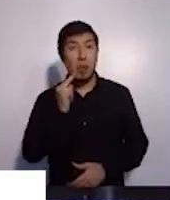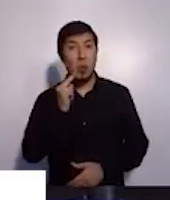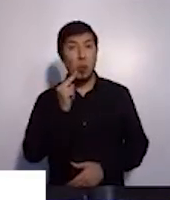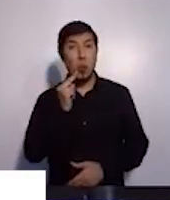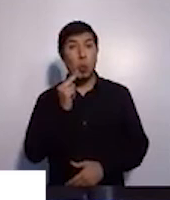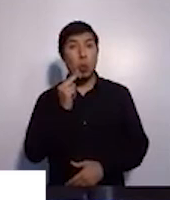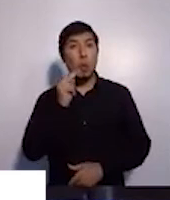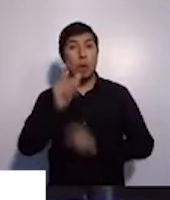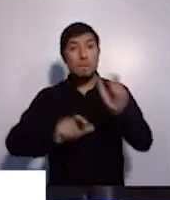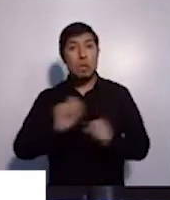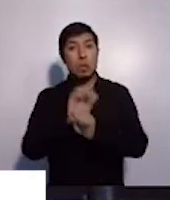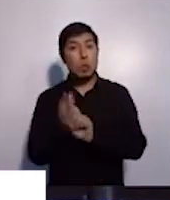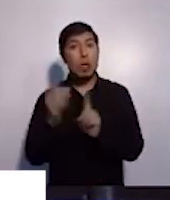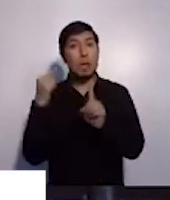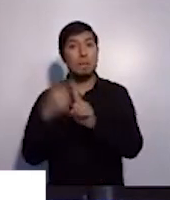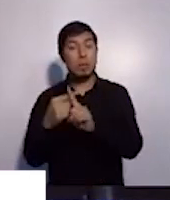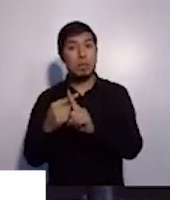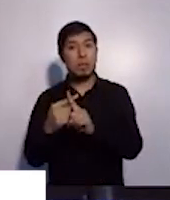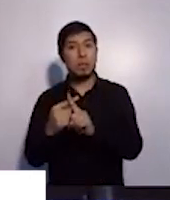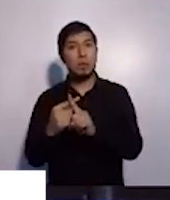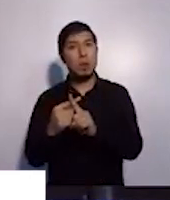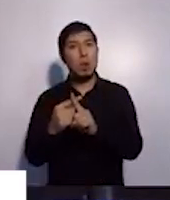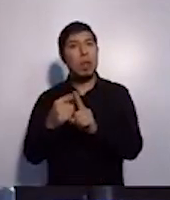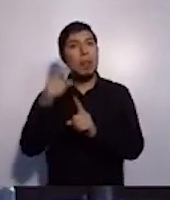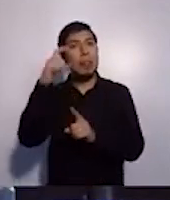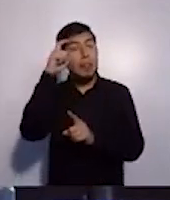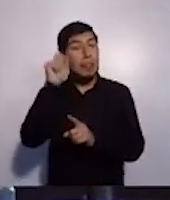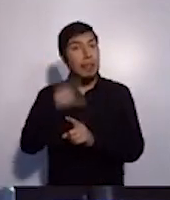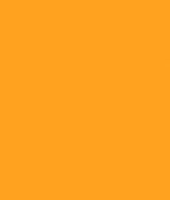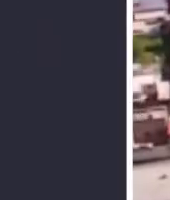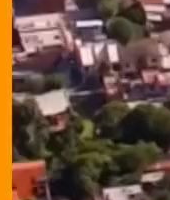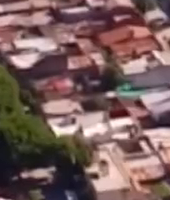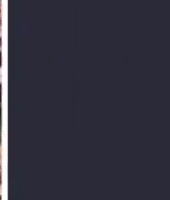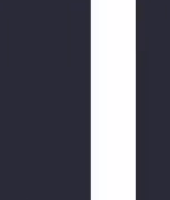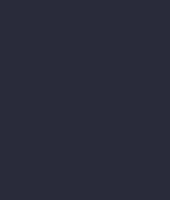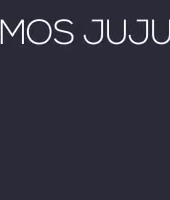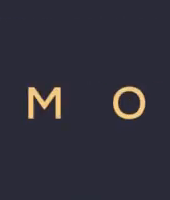confirmados desde el inicio de la epidemia, de los cuales 10 ya se han recuperado.